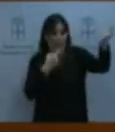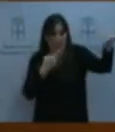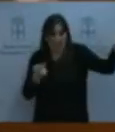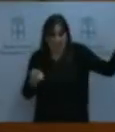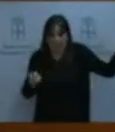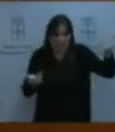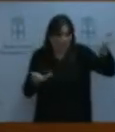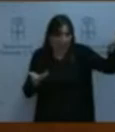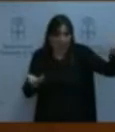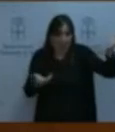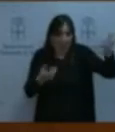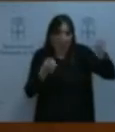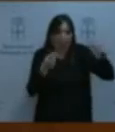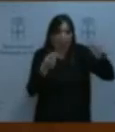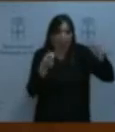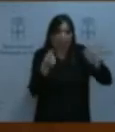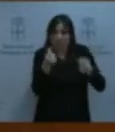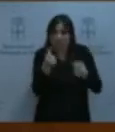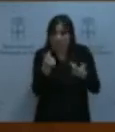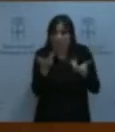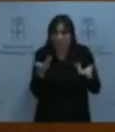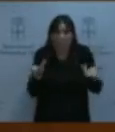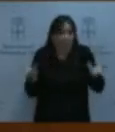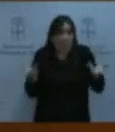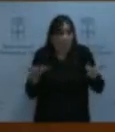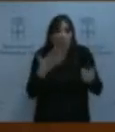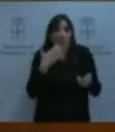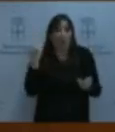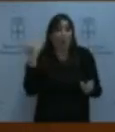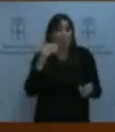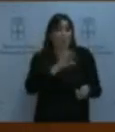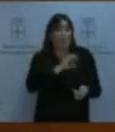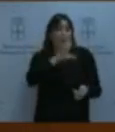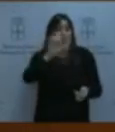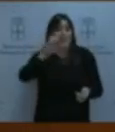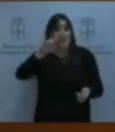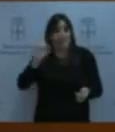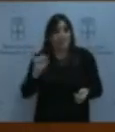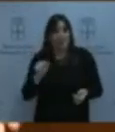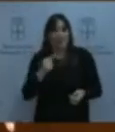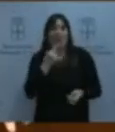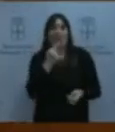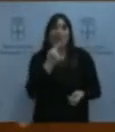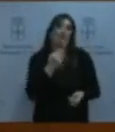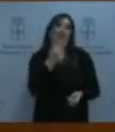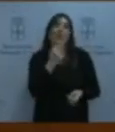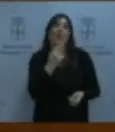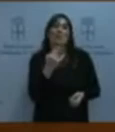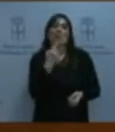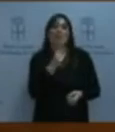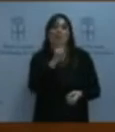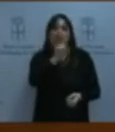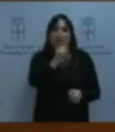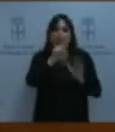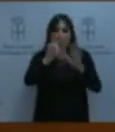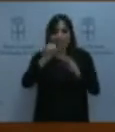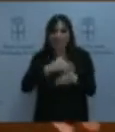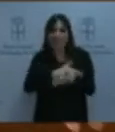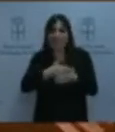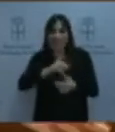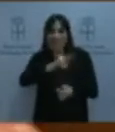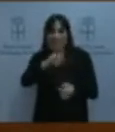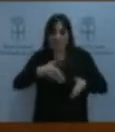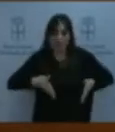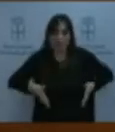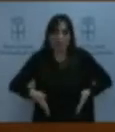presupuestaria. Por ejemplo, el otro día el señor Lastra compromete 160 millones de euros para la carretera Navia-Grandas, con